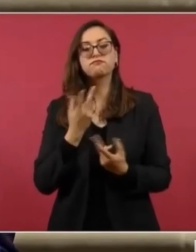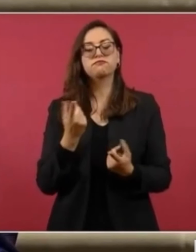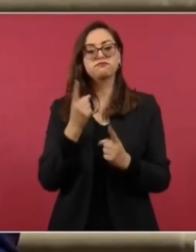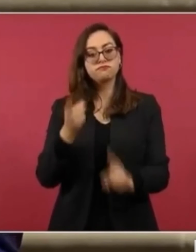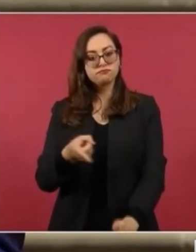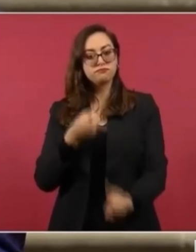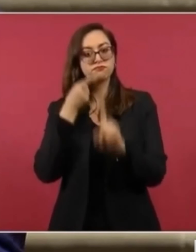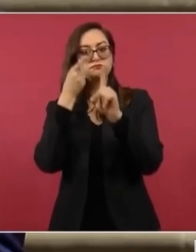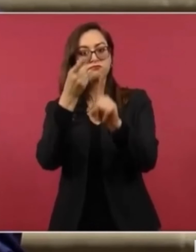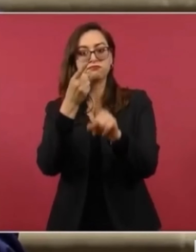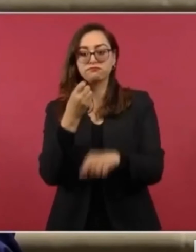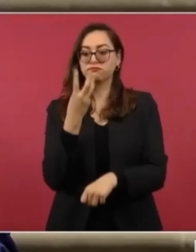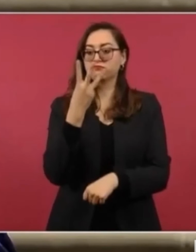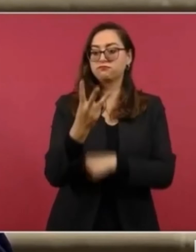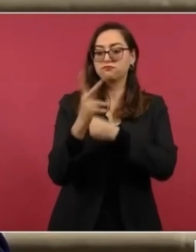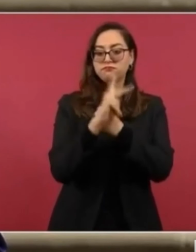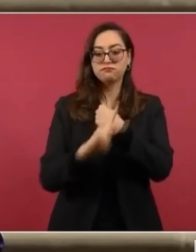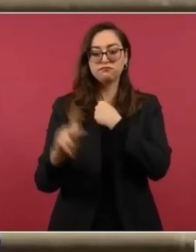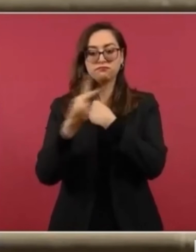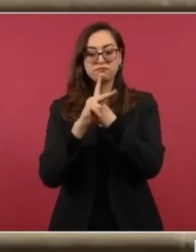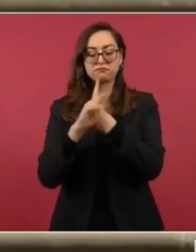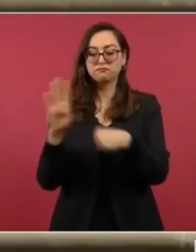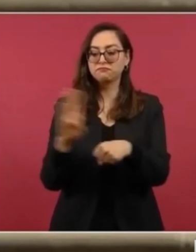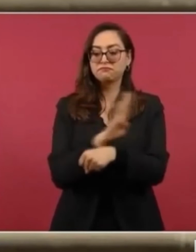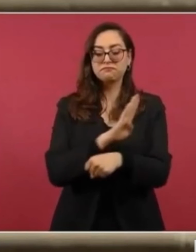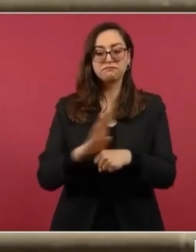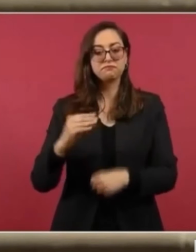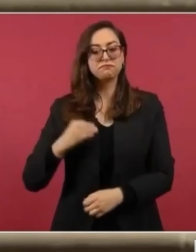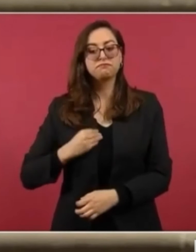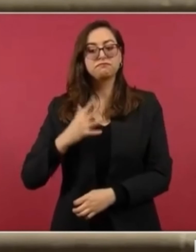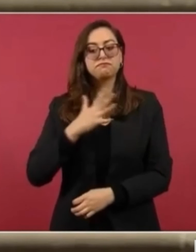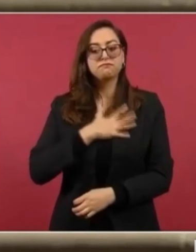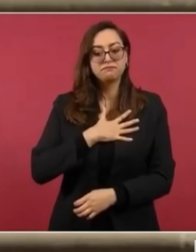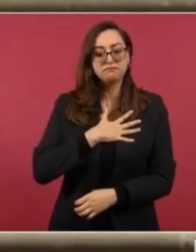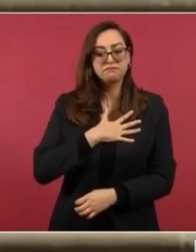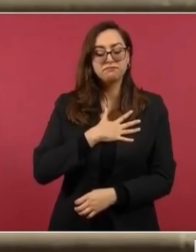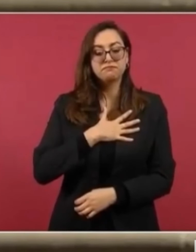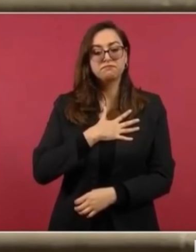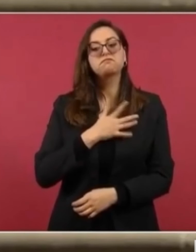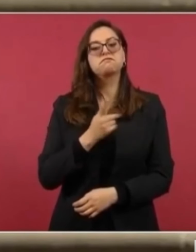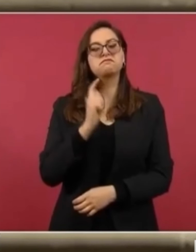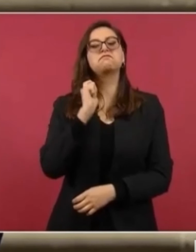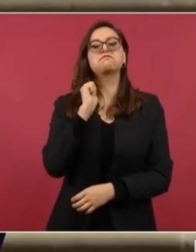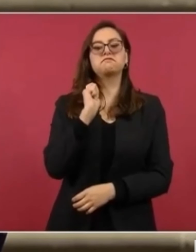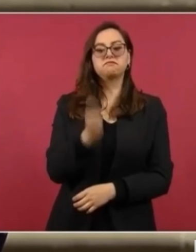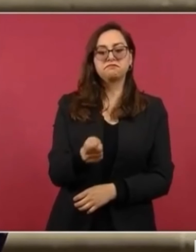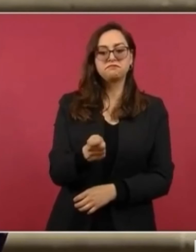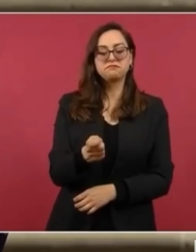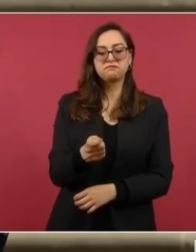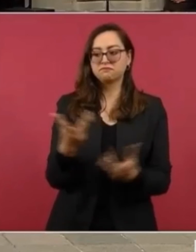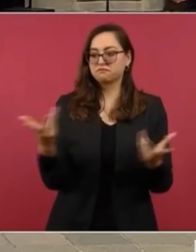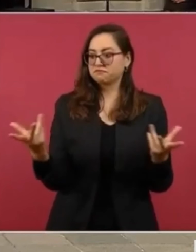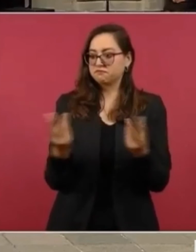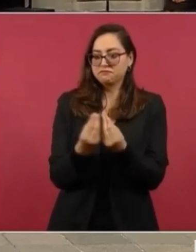de nuestros pueblos ya es en sí mismo un